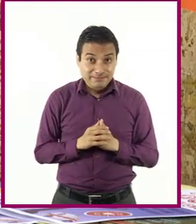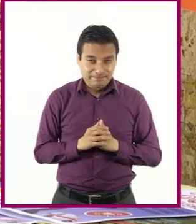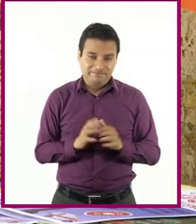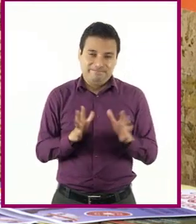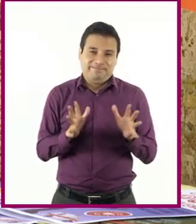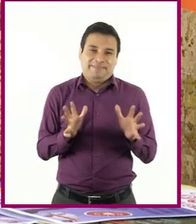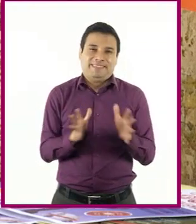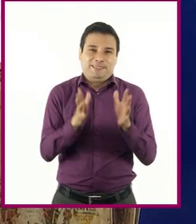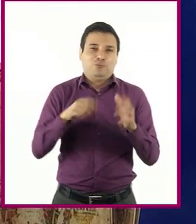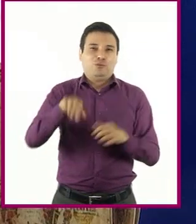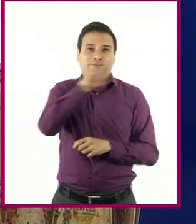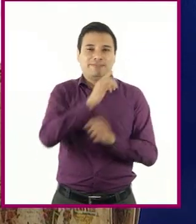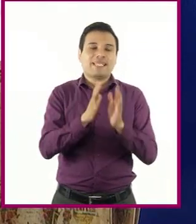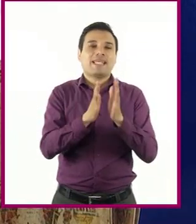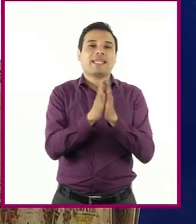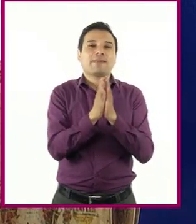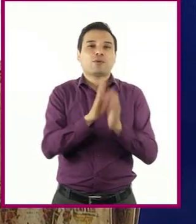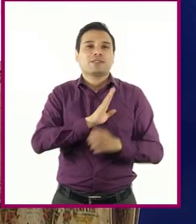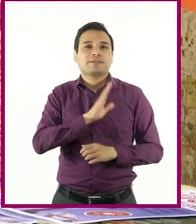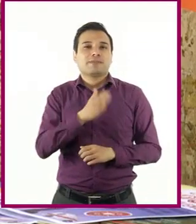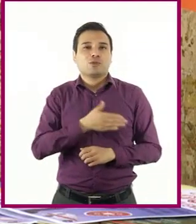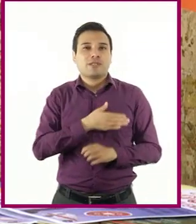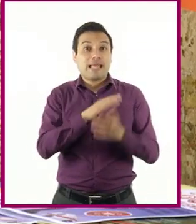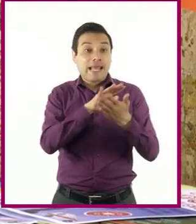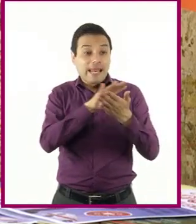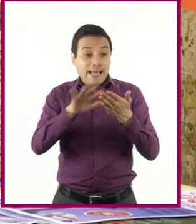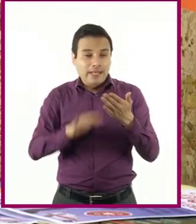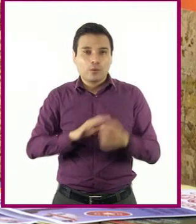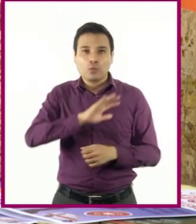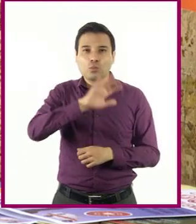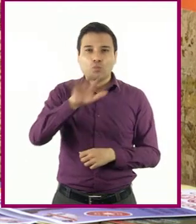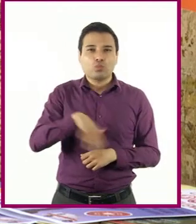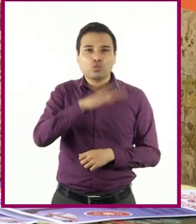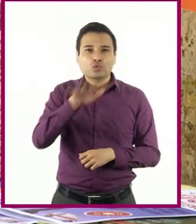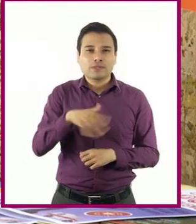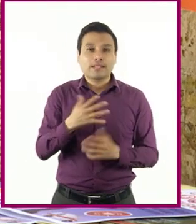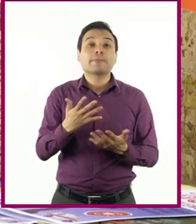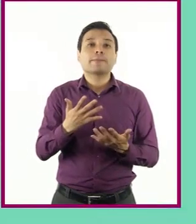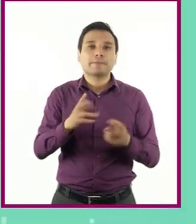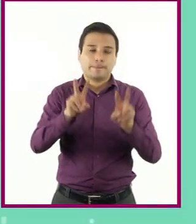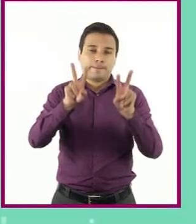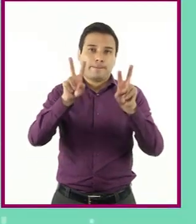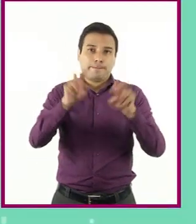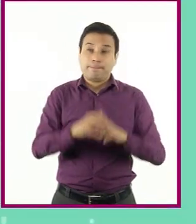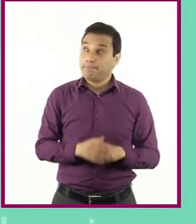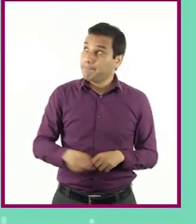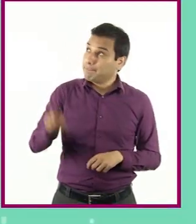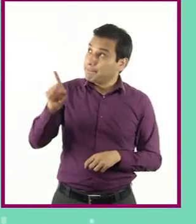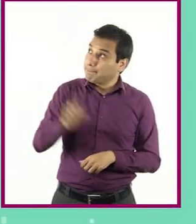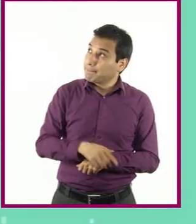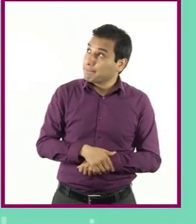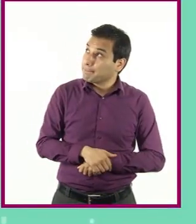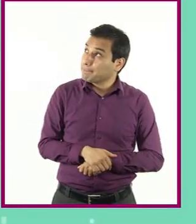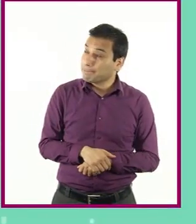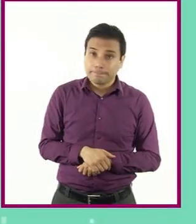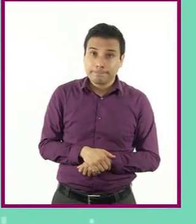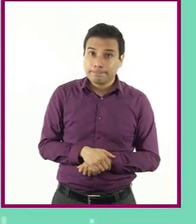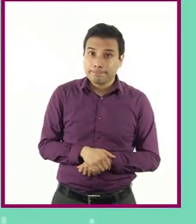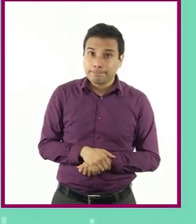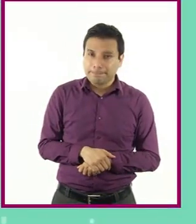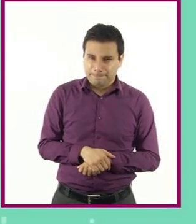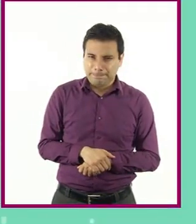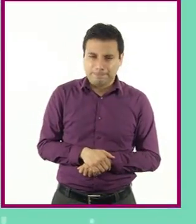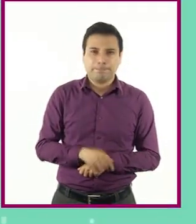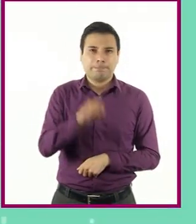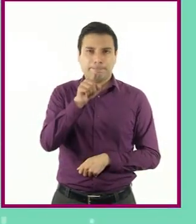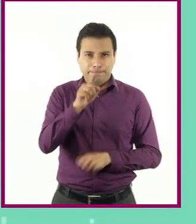invito a que revisen su libro de texto. Solo tienen que buscar el aprendizaje esperado. Elabora distintos textos